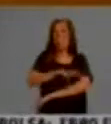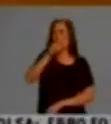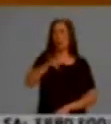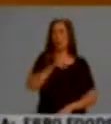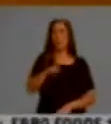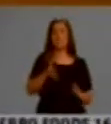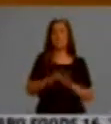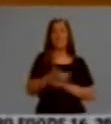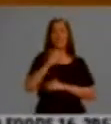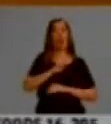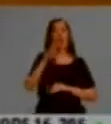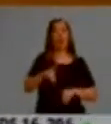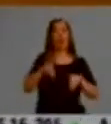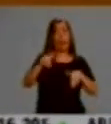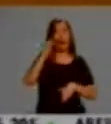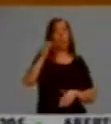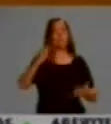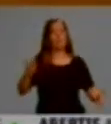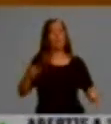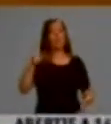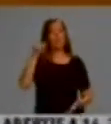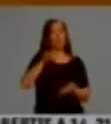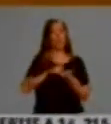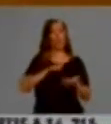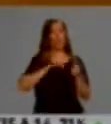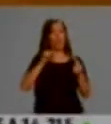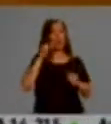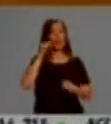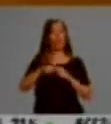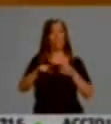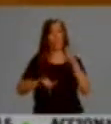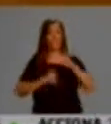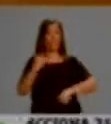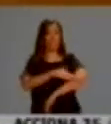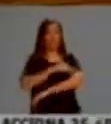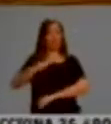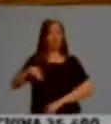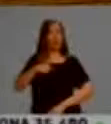Gobierno, que no tiene por qué intervenir en el mismo.